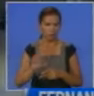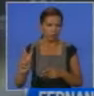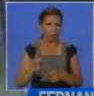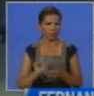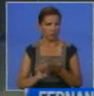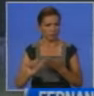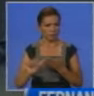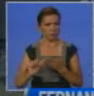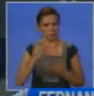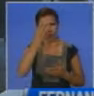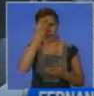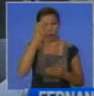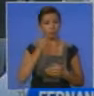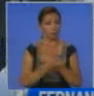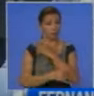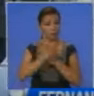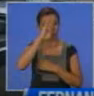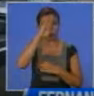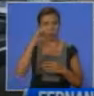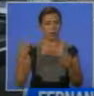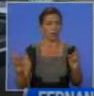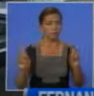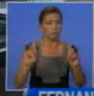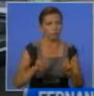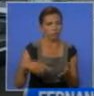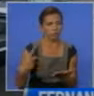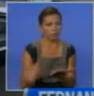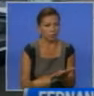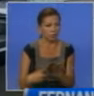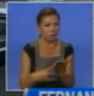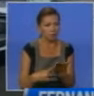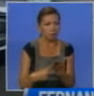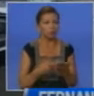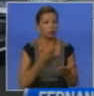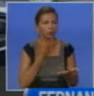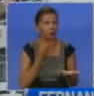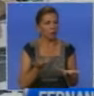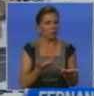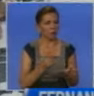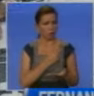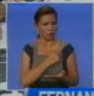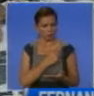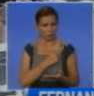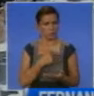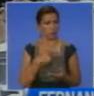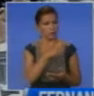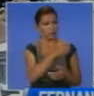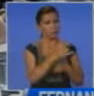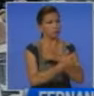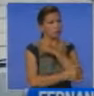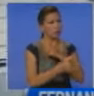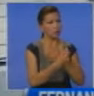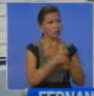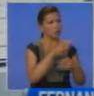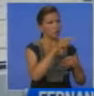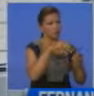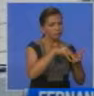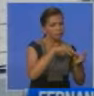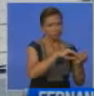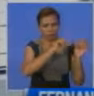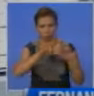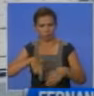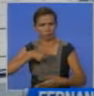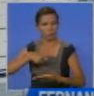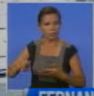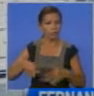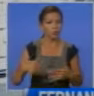Cuba para compartir los mecanismos de evaluación y acreditación del sistema universitario de ese país. El electo rector